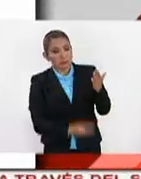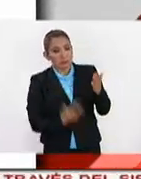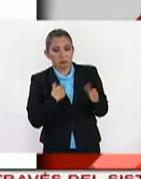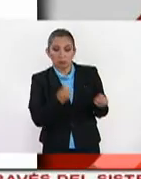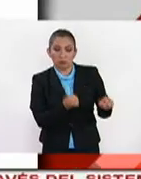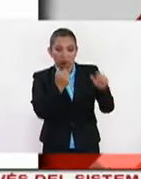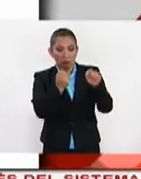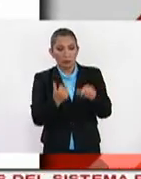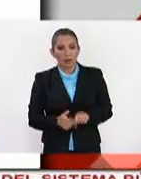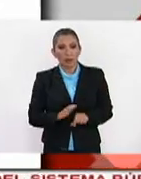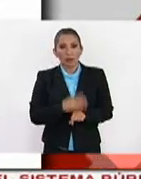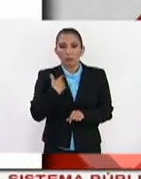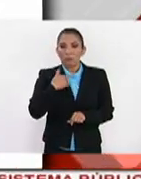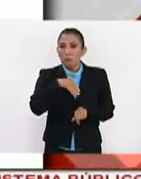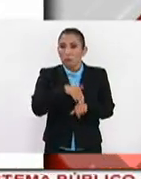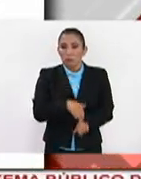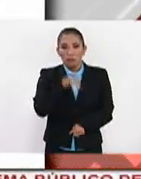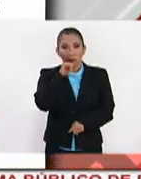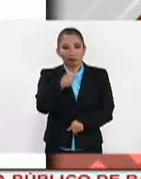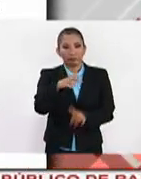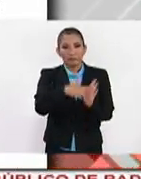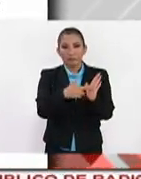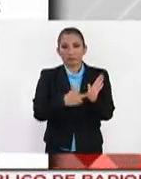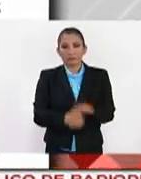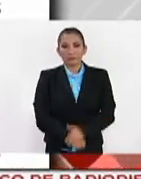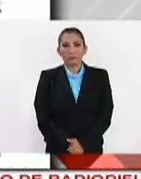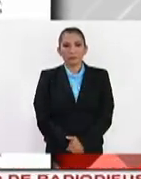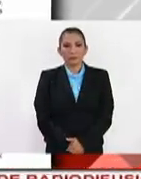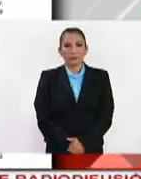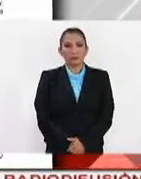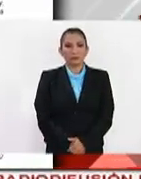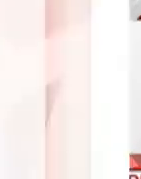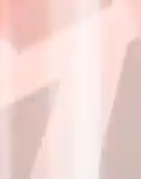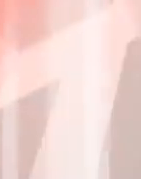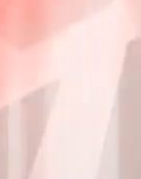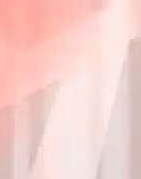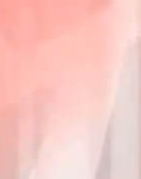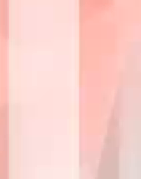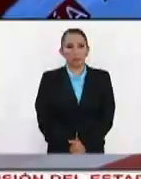fueron descartadas por incumplir algunos de los requisitos.